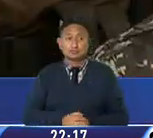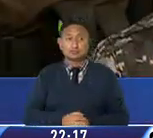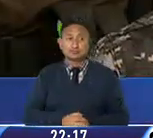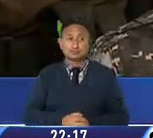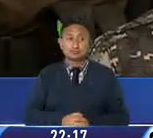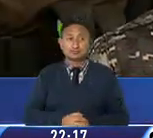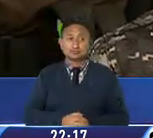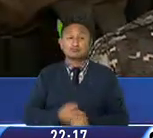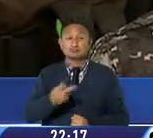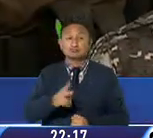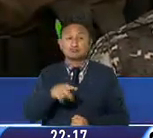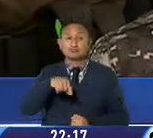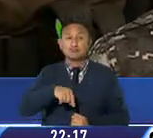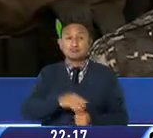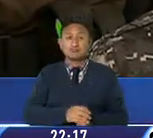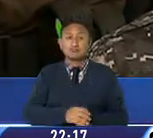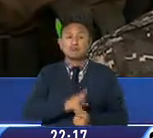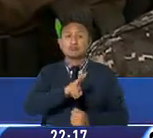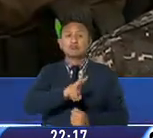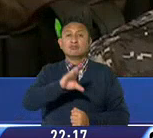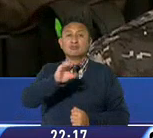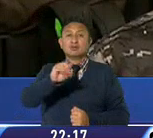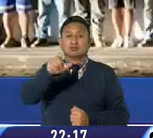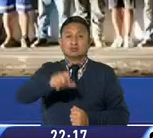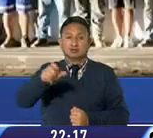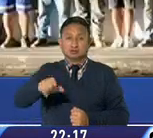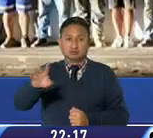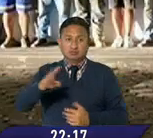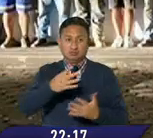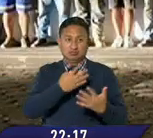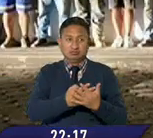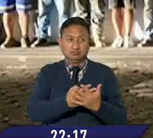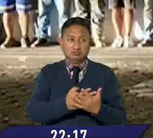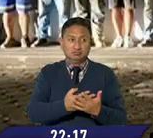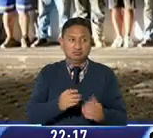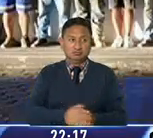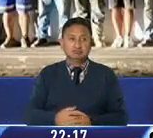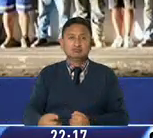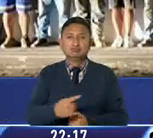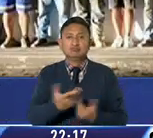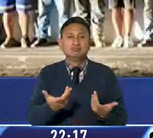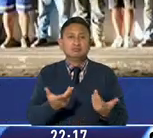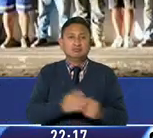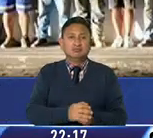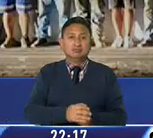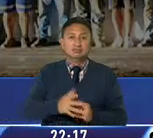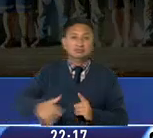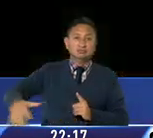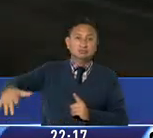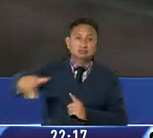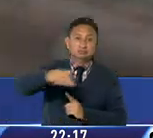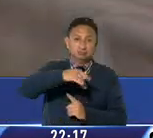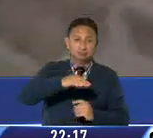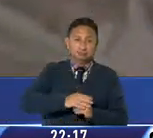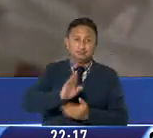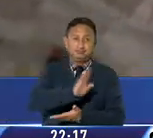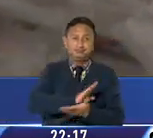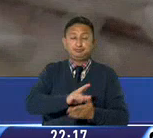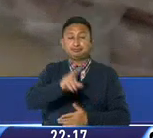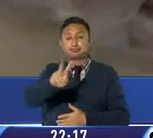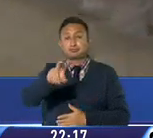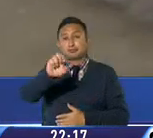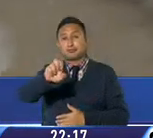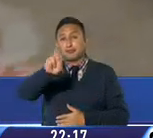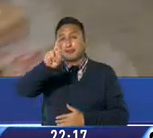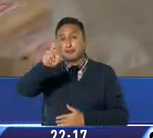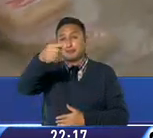también asimismo los 20 personas que fueron detenidas. El hallazgo se realizó en uno de los patios ubicados en la ciudadela Los Vergeles, en el